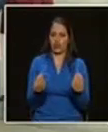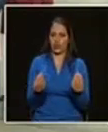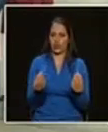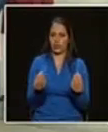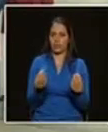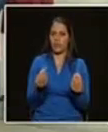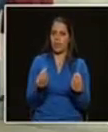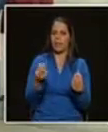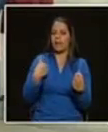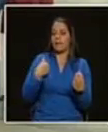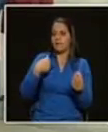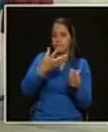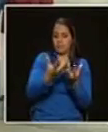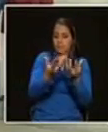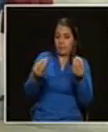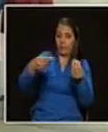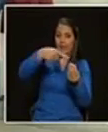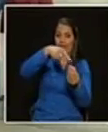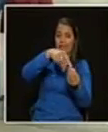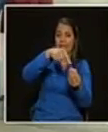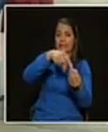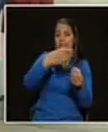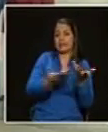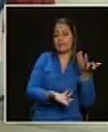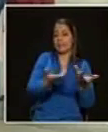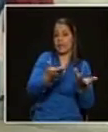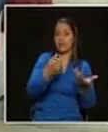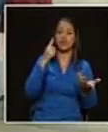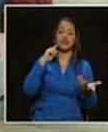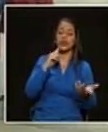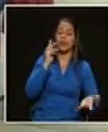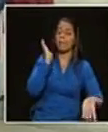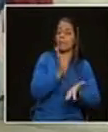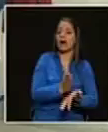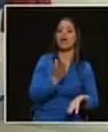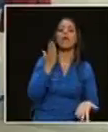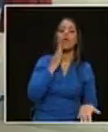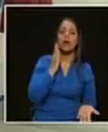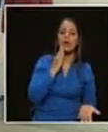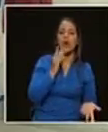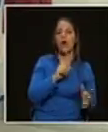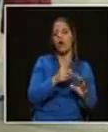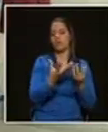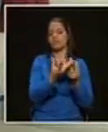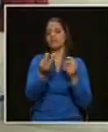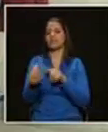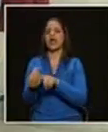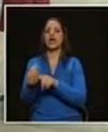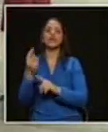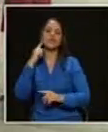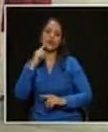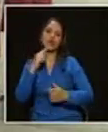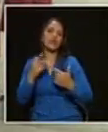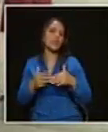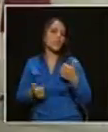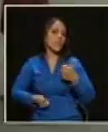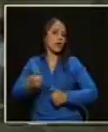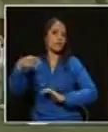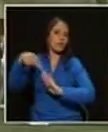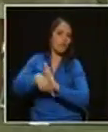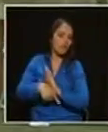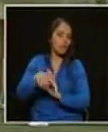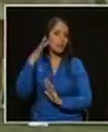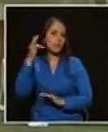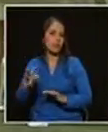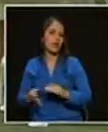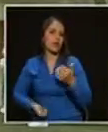en cuanto al tiempo en el que se adquiere la sordera y en cuanto al grado de sordera que se adquiere.